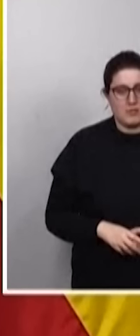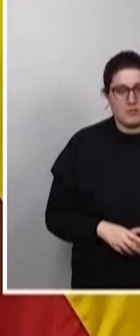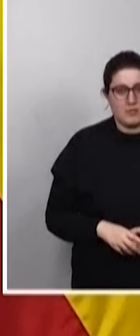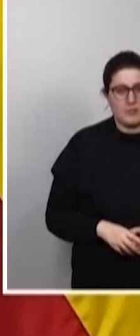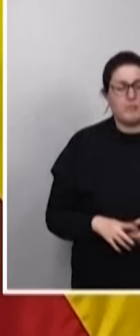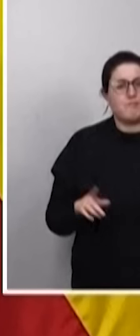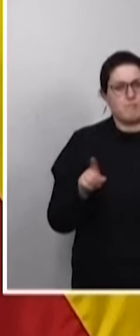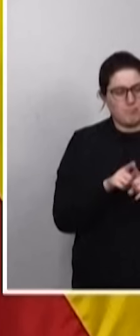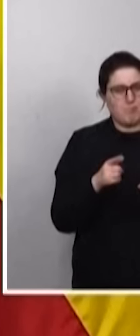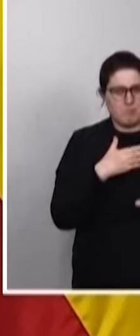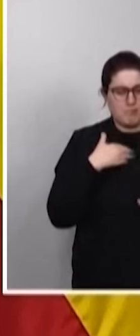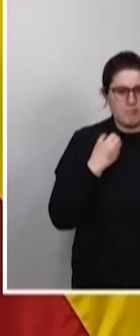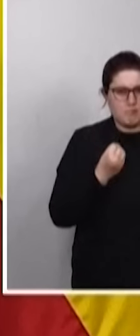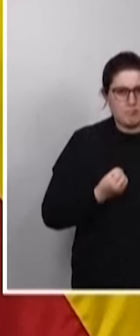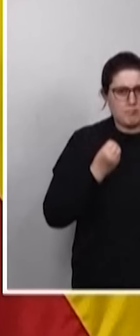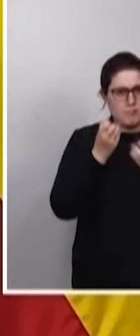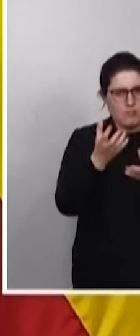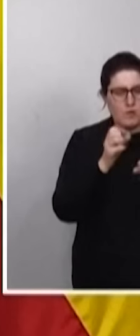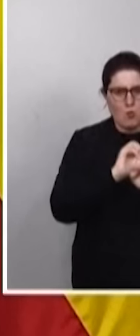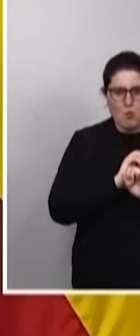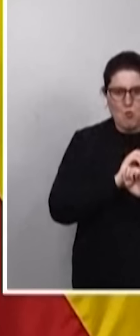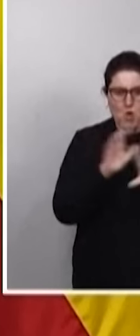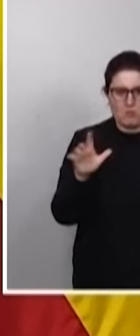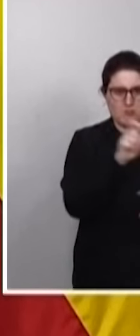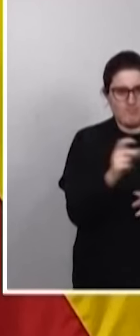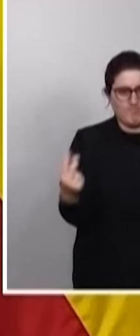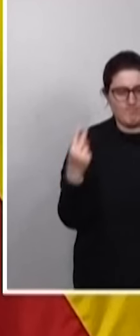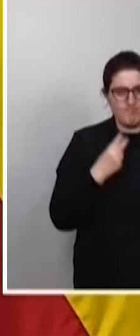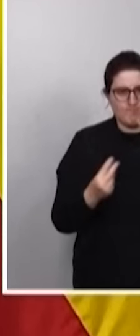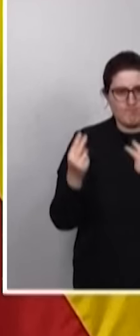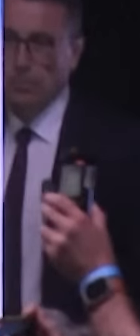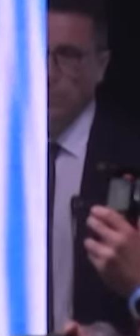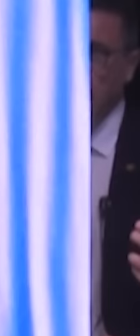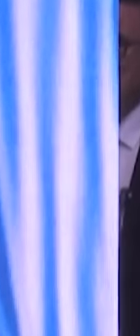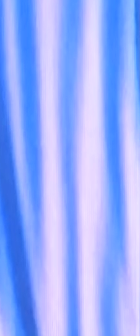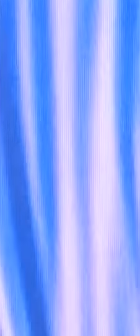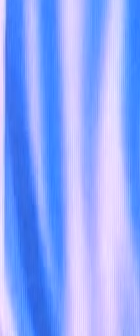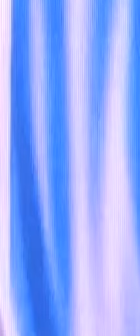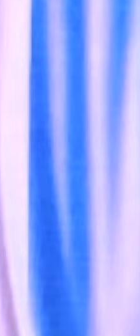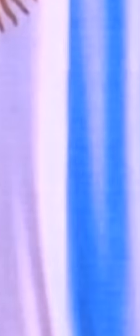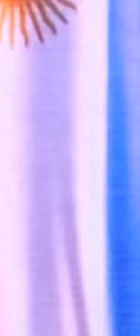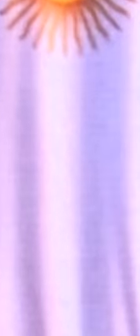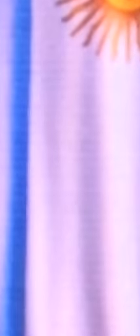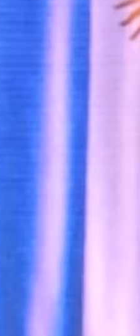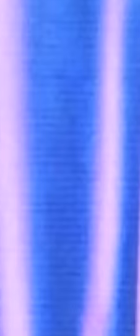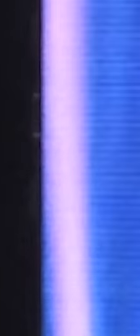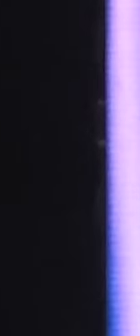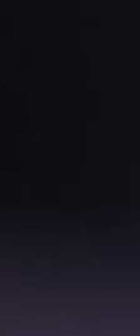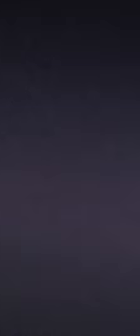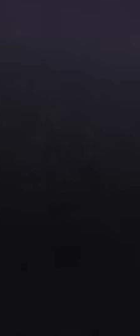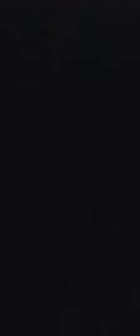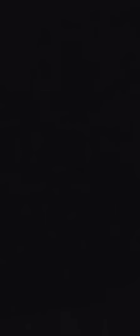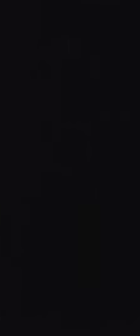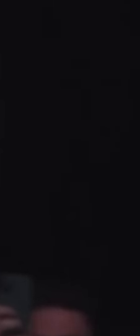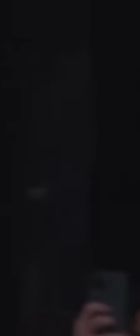flagrante a los ojos de todo el mundo en los asuntos internos. Milei calificó la decisión como un